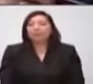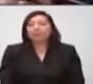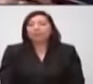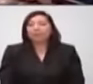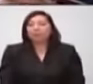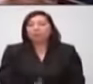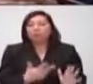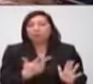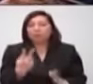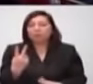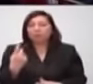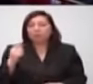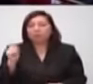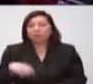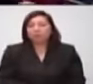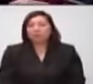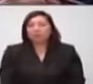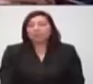de 82%. La sección 2